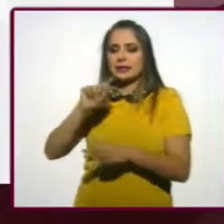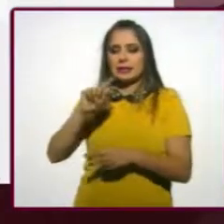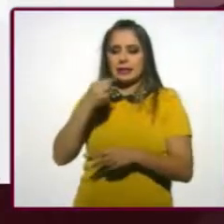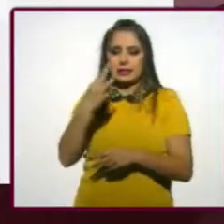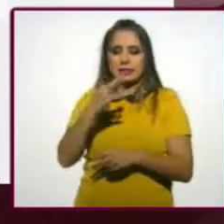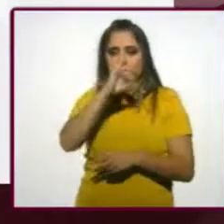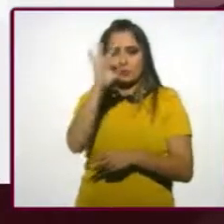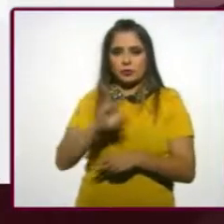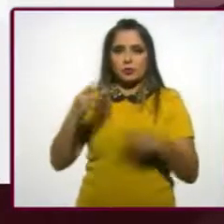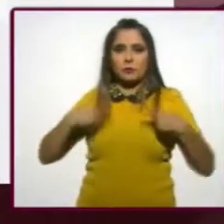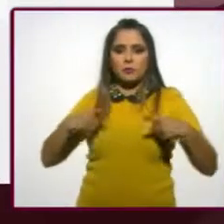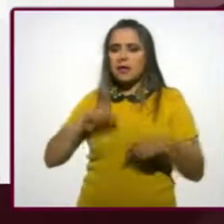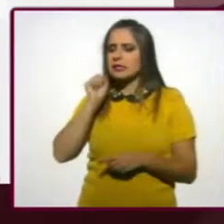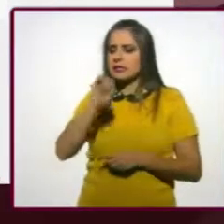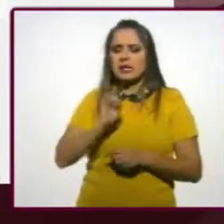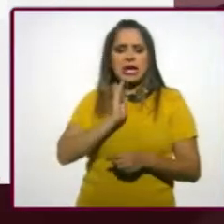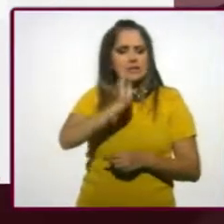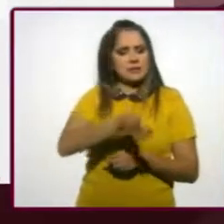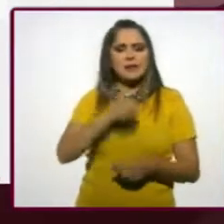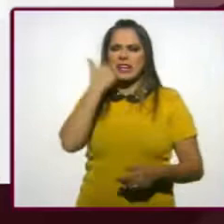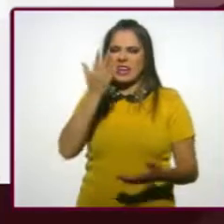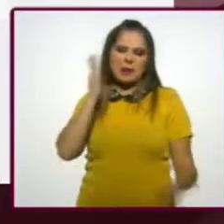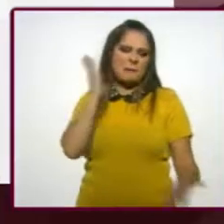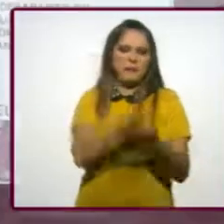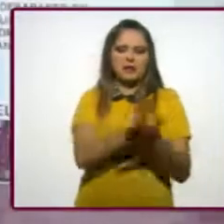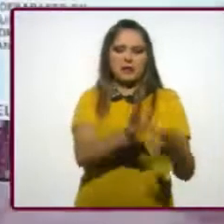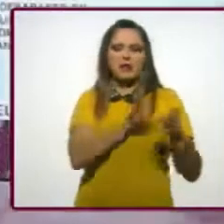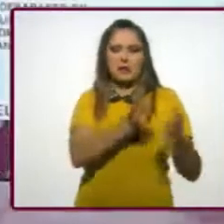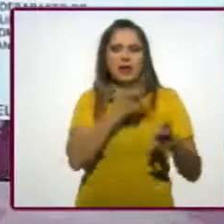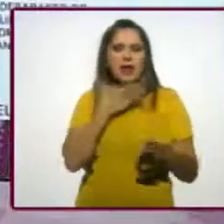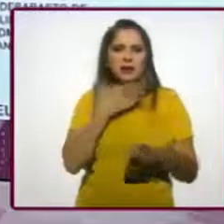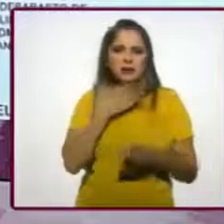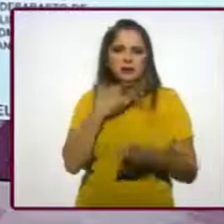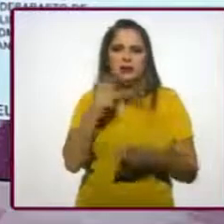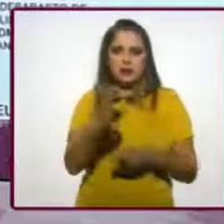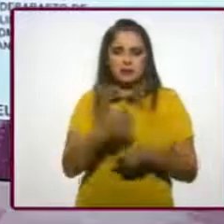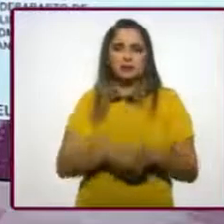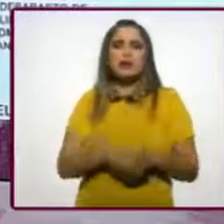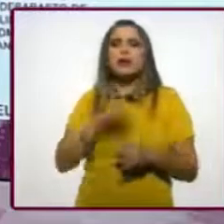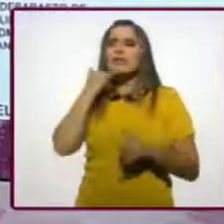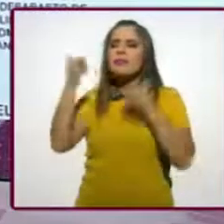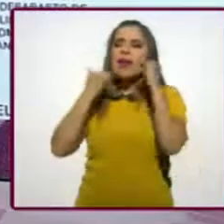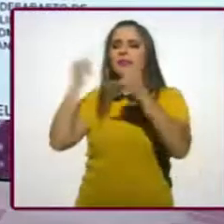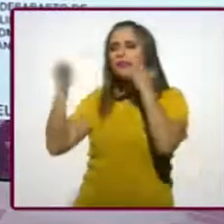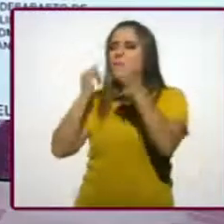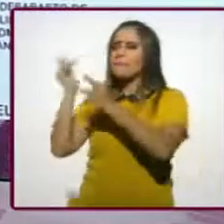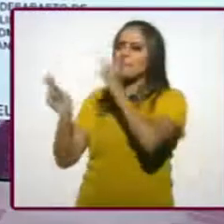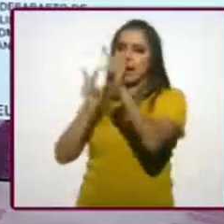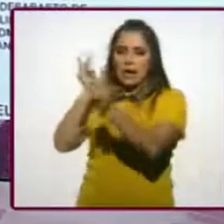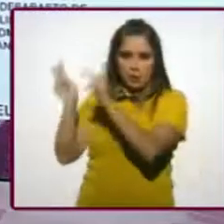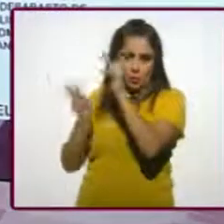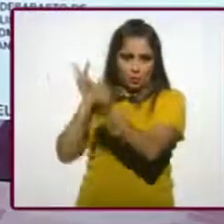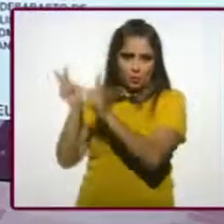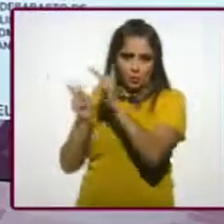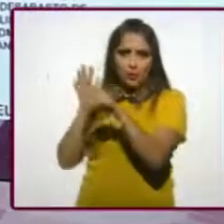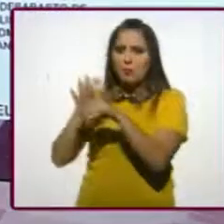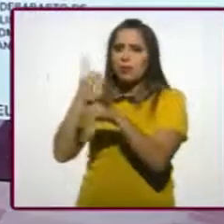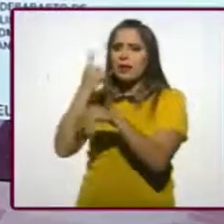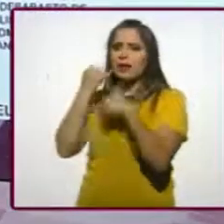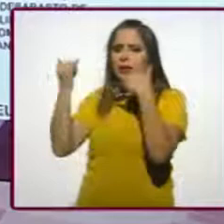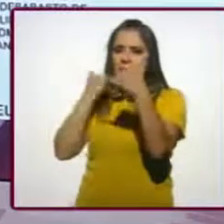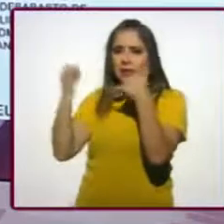73% de la población lo aprueba. ¿Por qué insisto en el tema de las telefónicas? Porque estas están hechas, tienen un